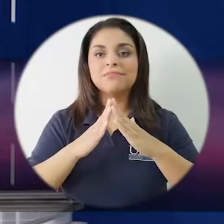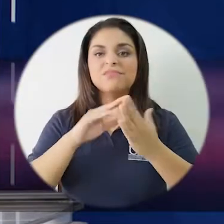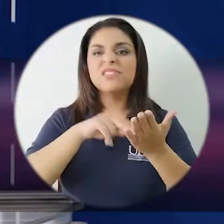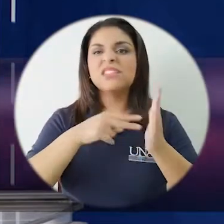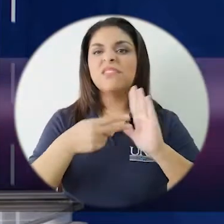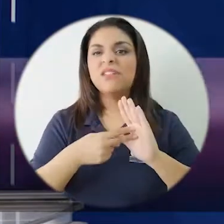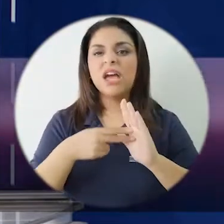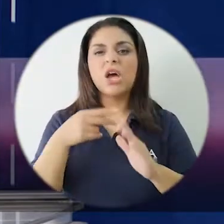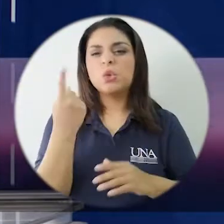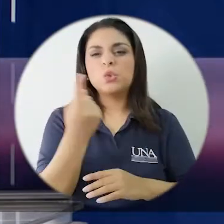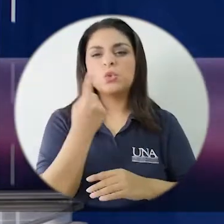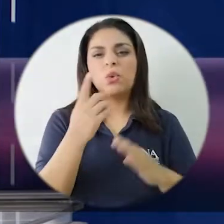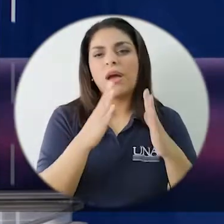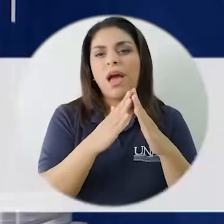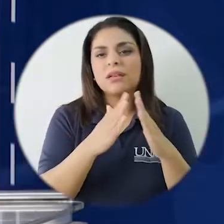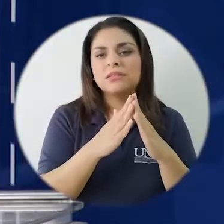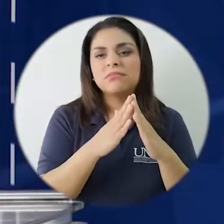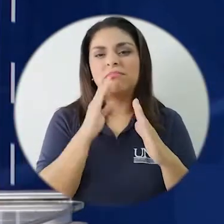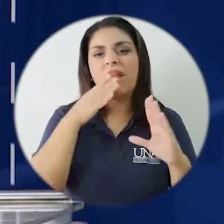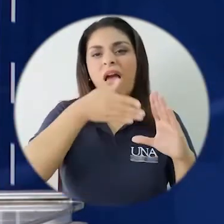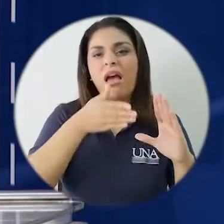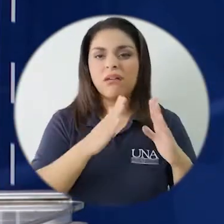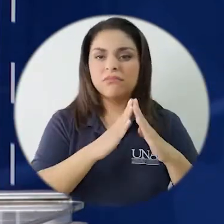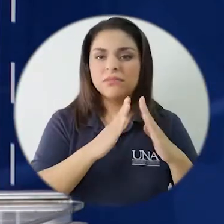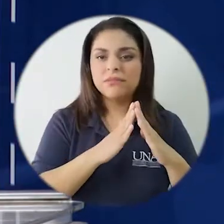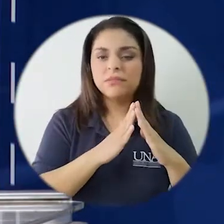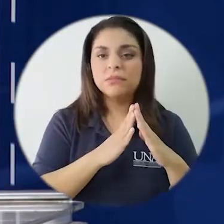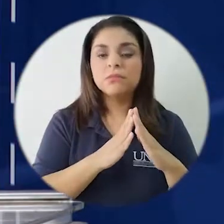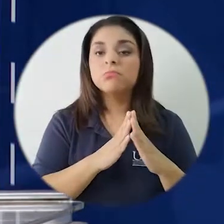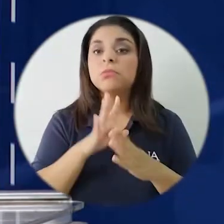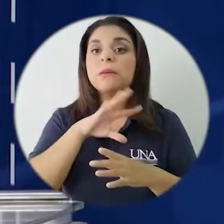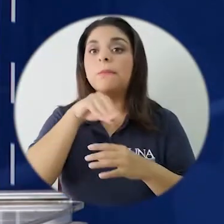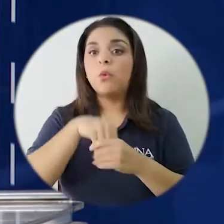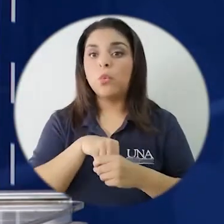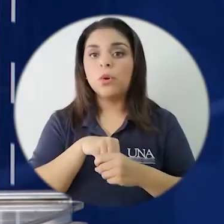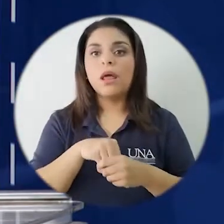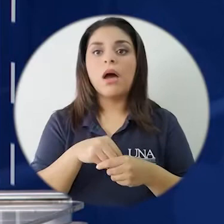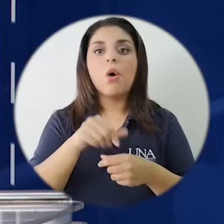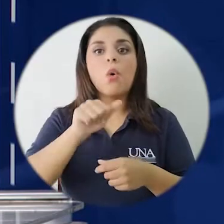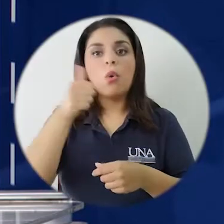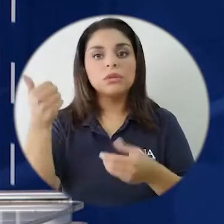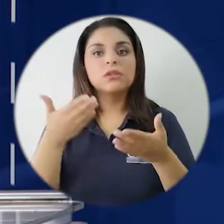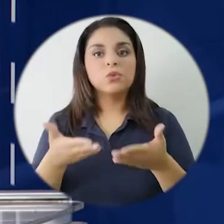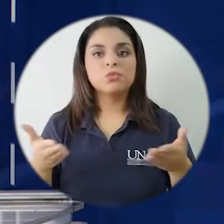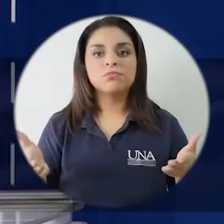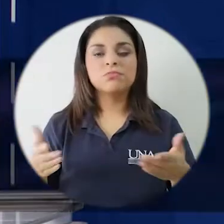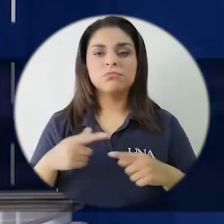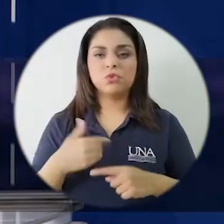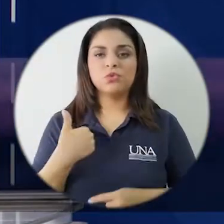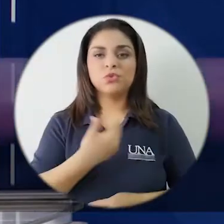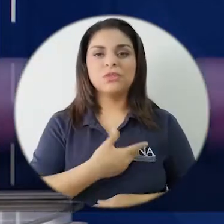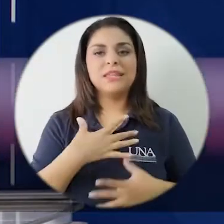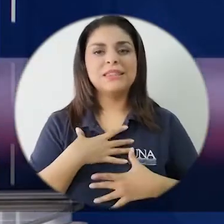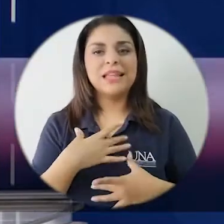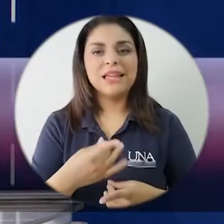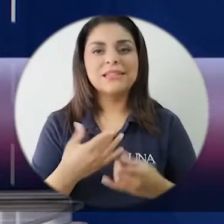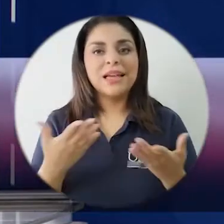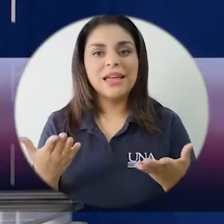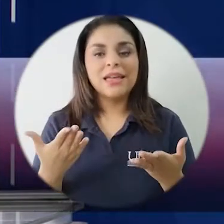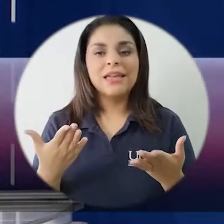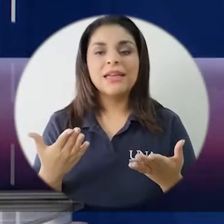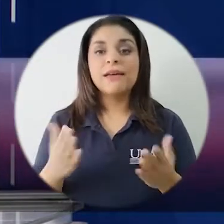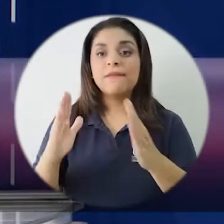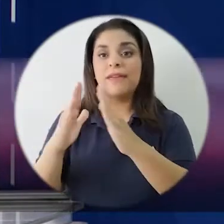va más allá de tener una casa donde vivir. Involucra muchas otras cosas y en el caso que nos interesa a nosotros, el tema